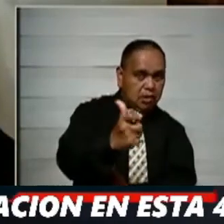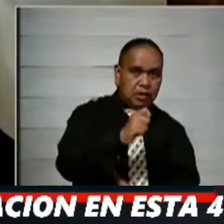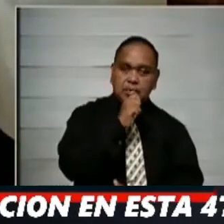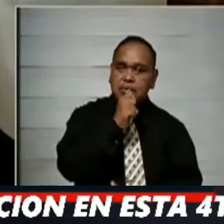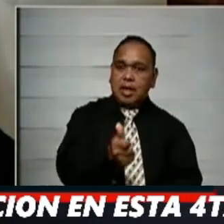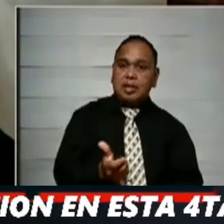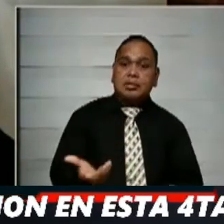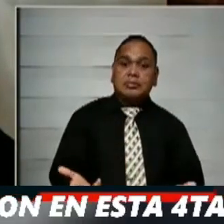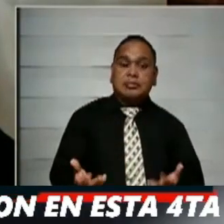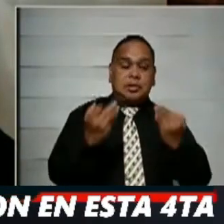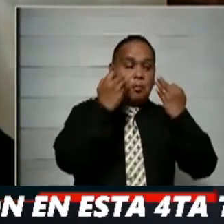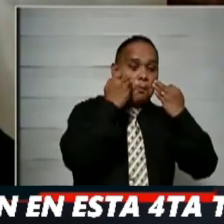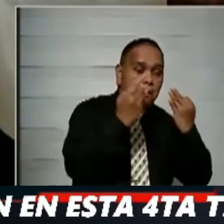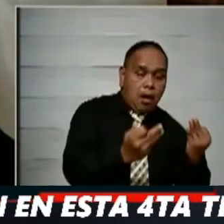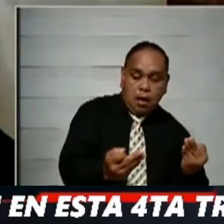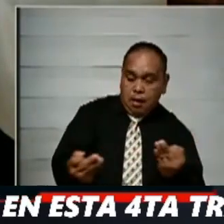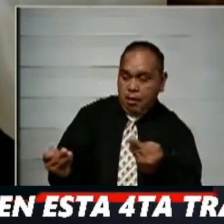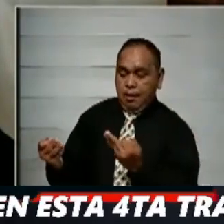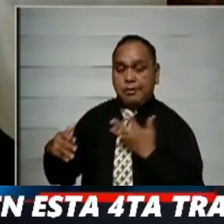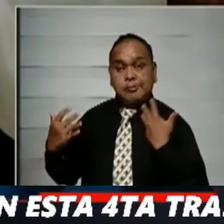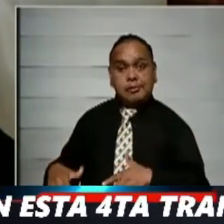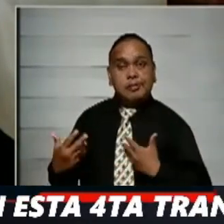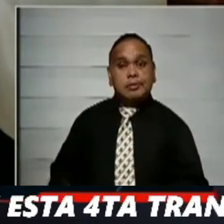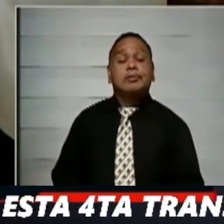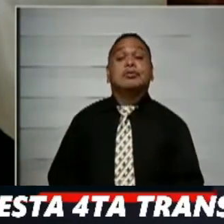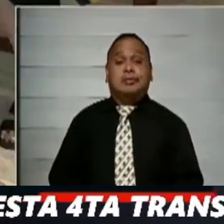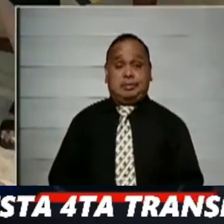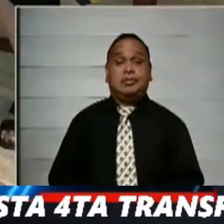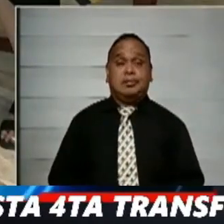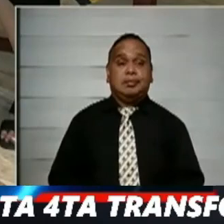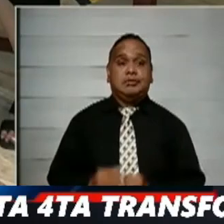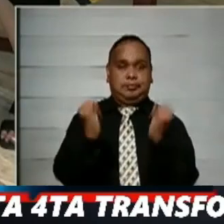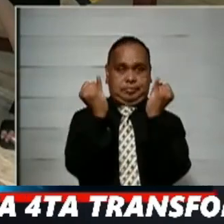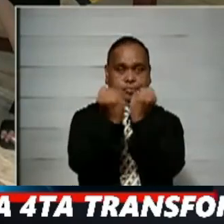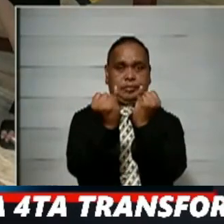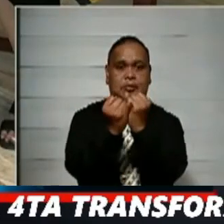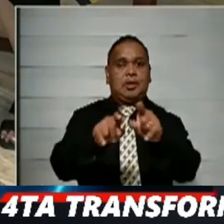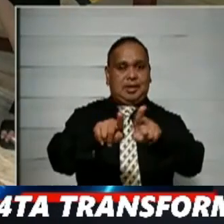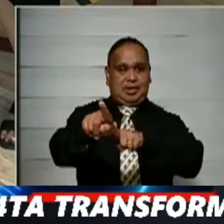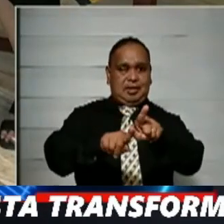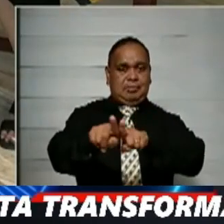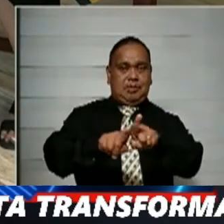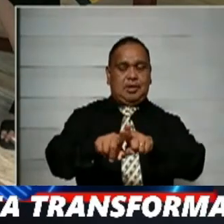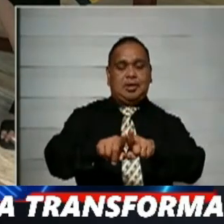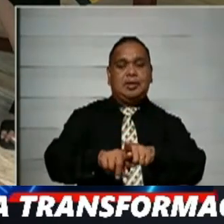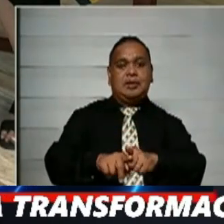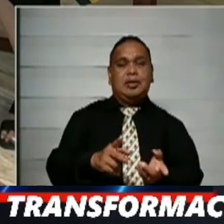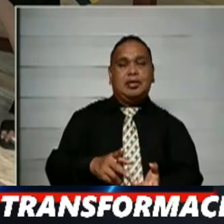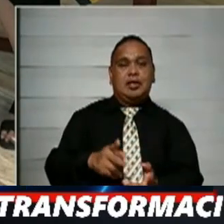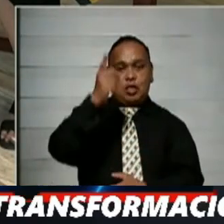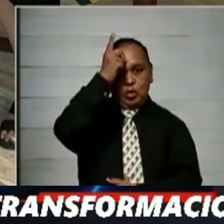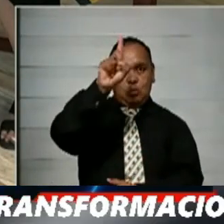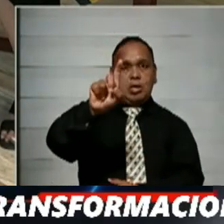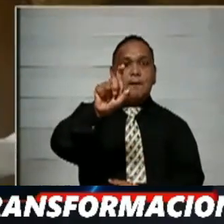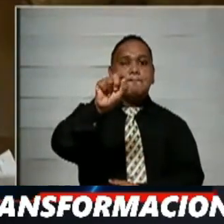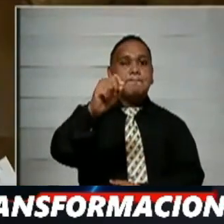la veas. Así que hoy, pues ahí están. No, y el hermano aparece con 25 propiedades, lo que habla de que